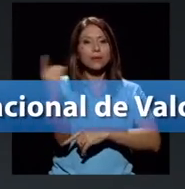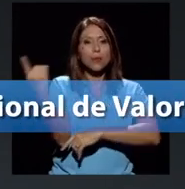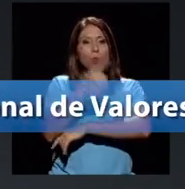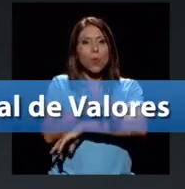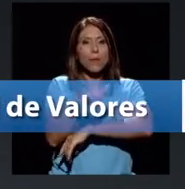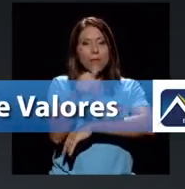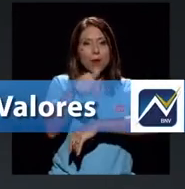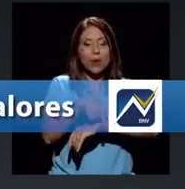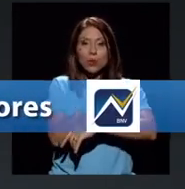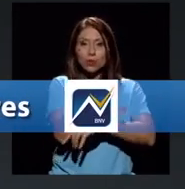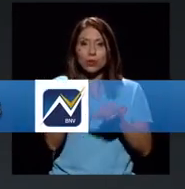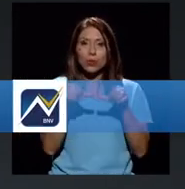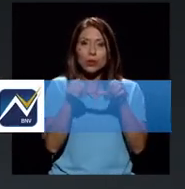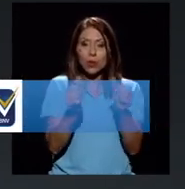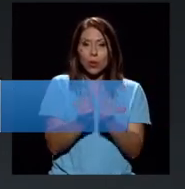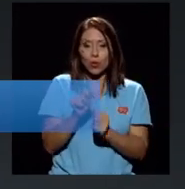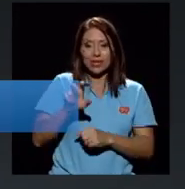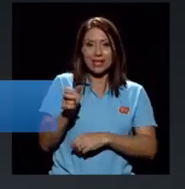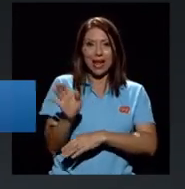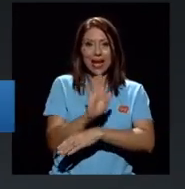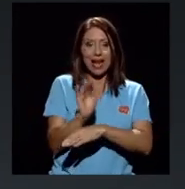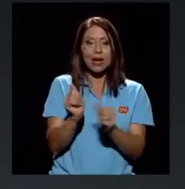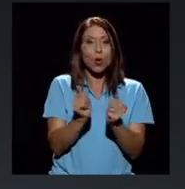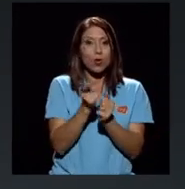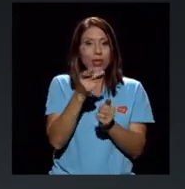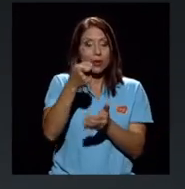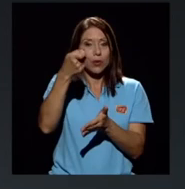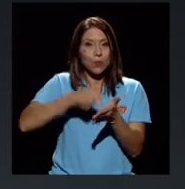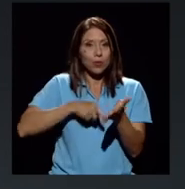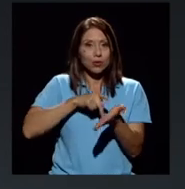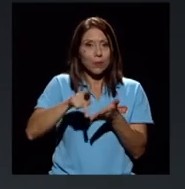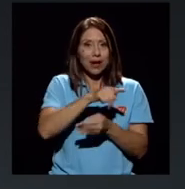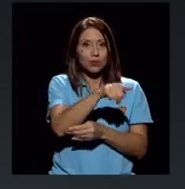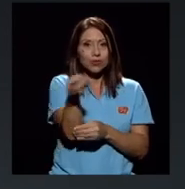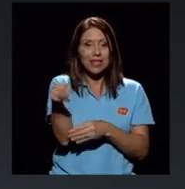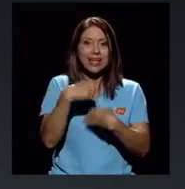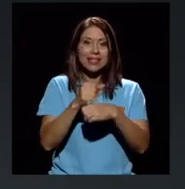quédense con este canal que con los impuestos que ustedes pagan